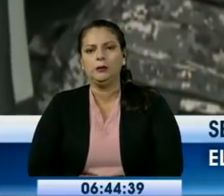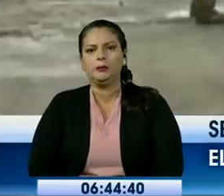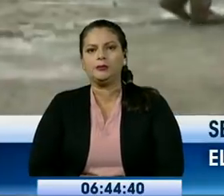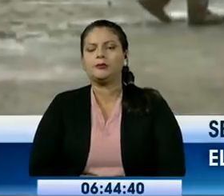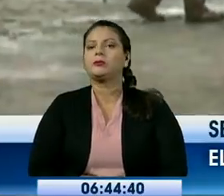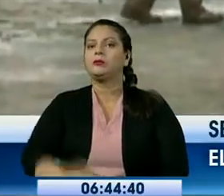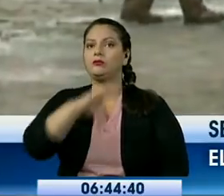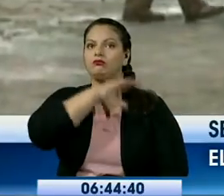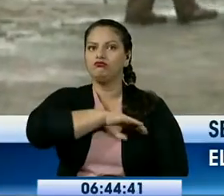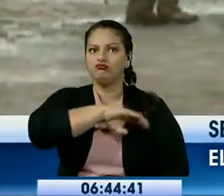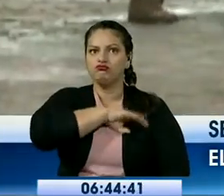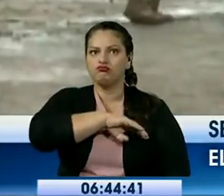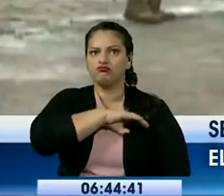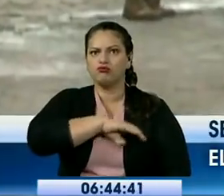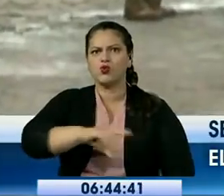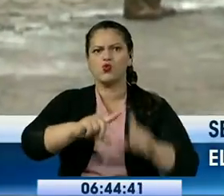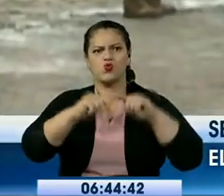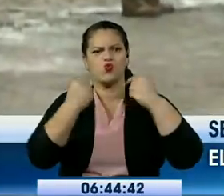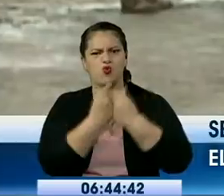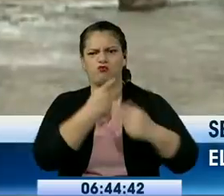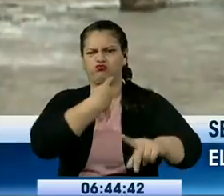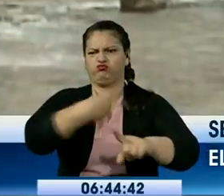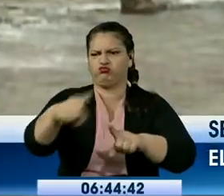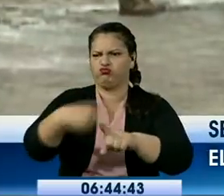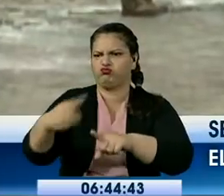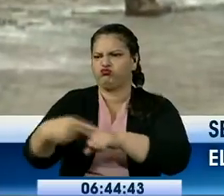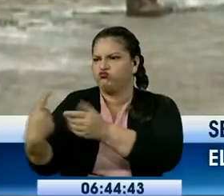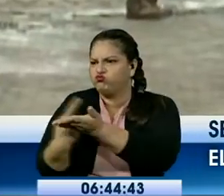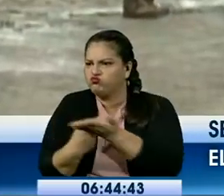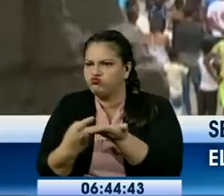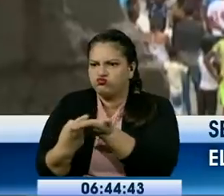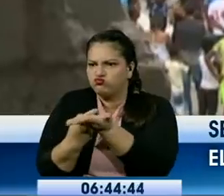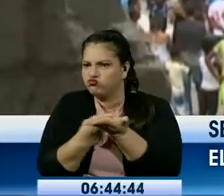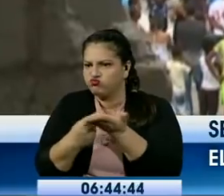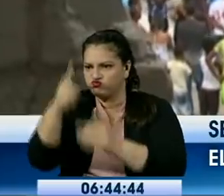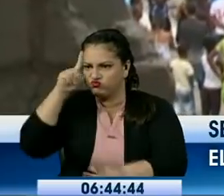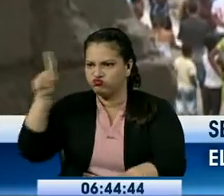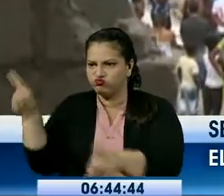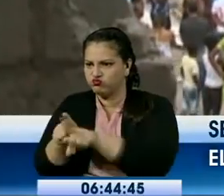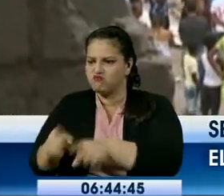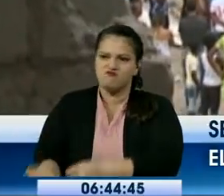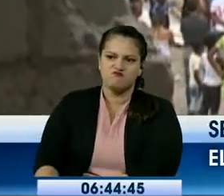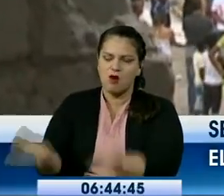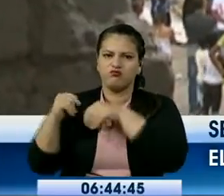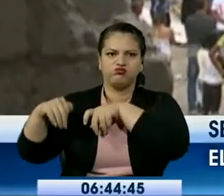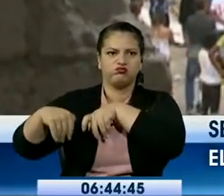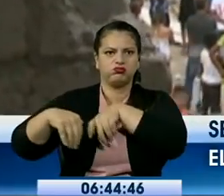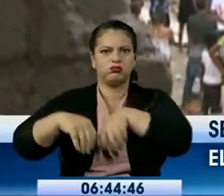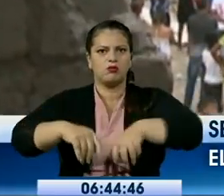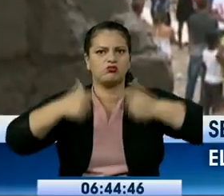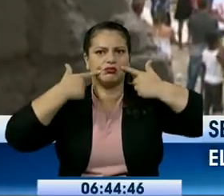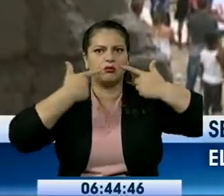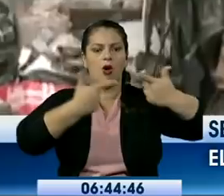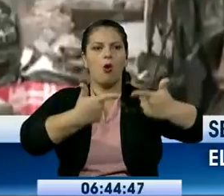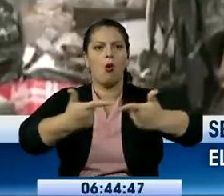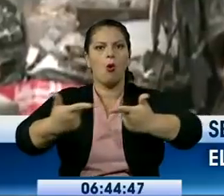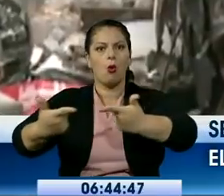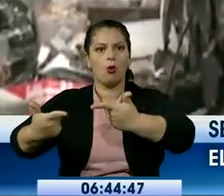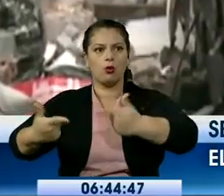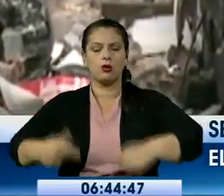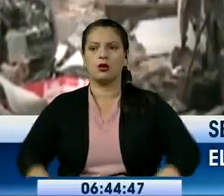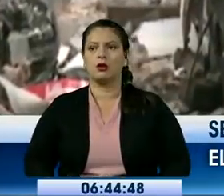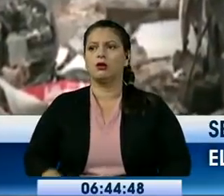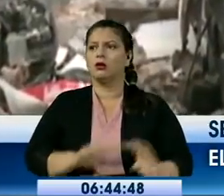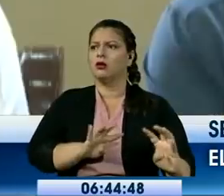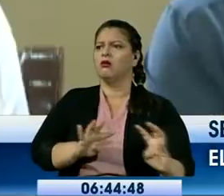coordinado entre varias instituciones, arrojen en el menor tiempo resultados para tranquilidad de la población asentada en la zona de